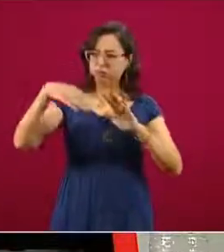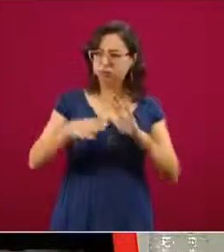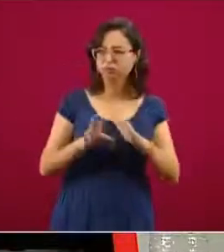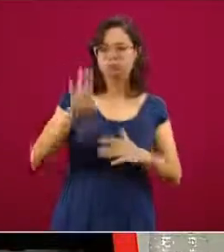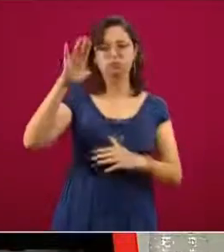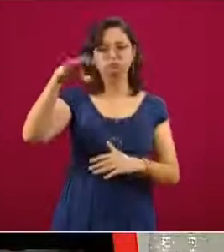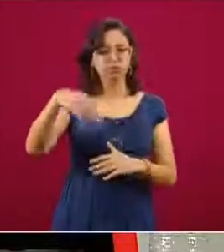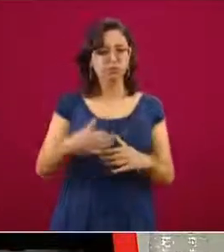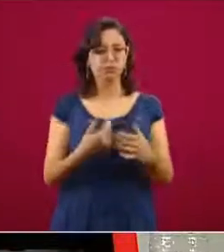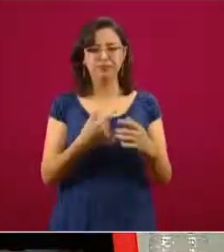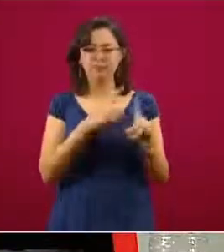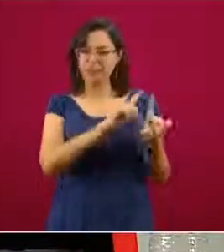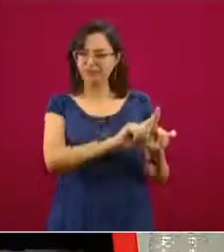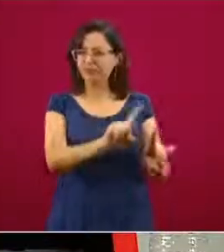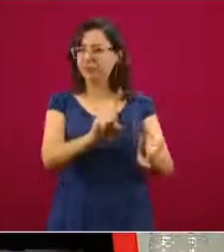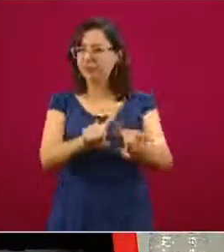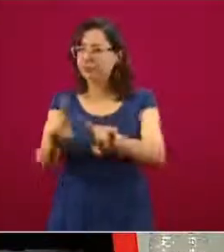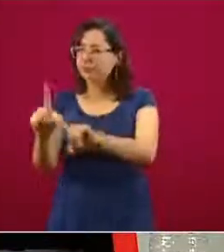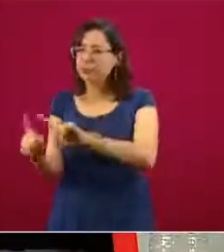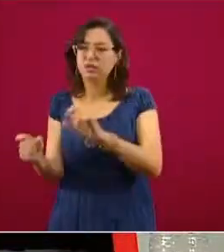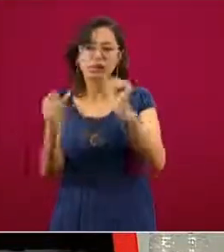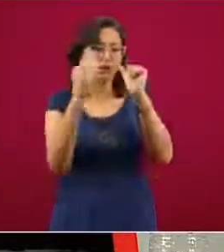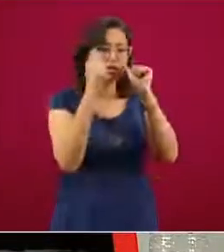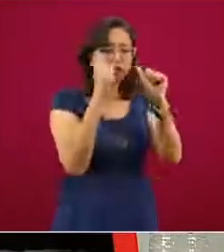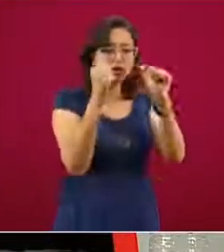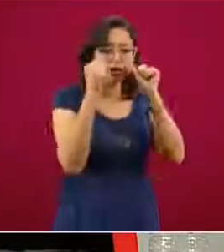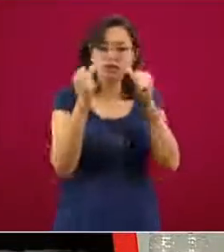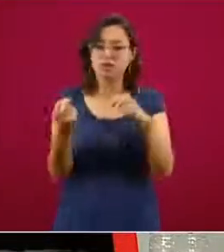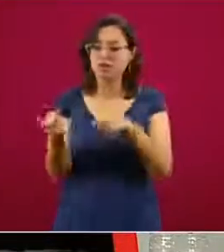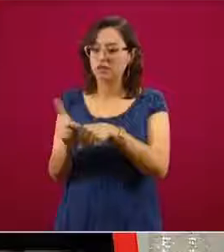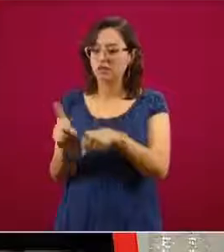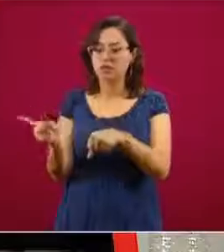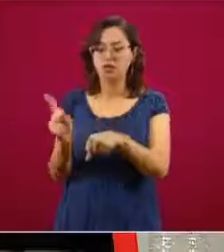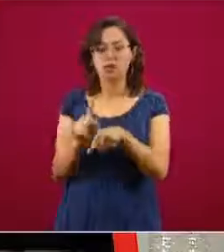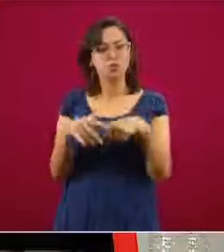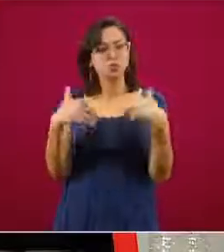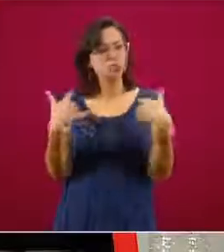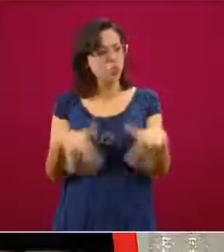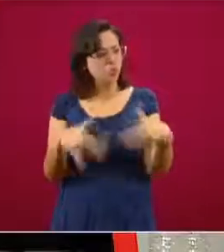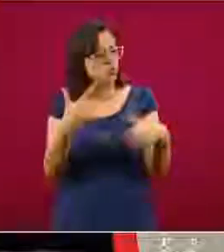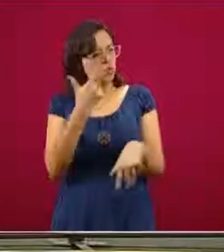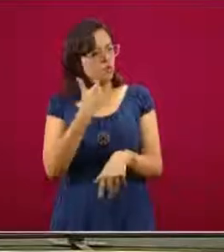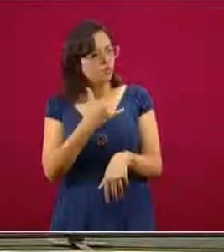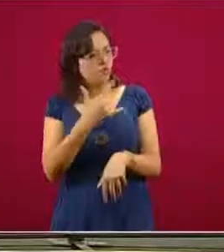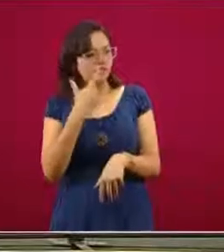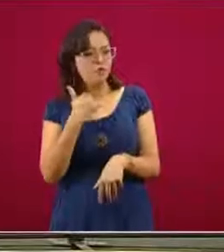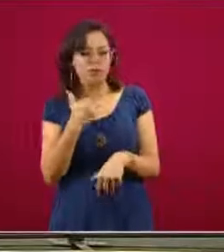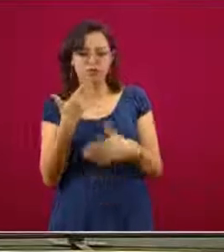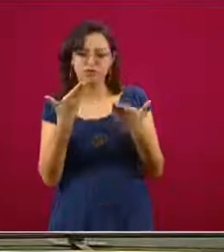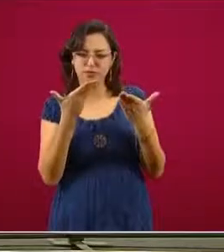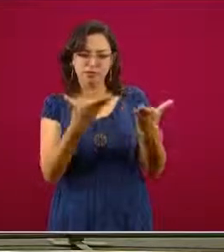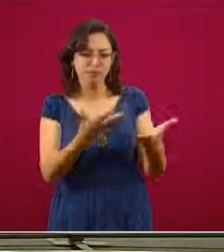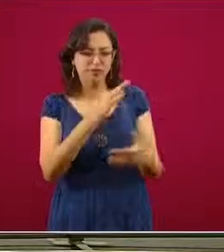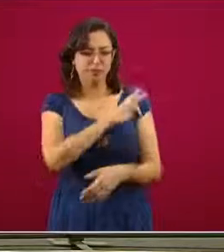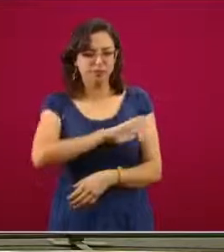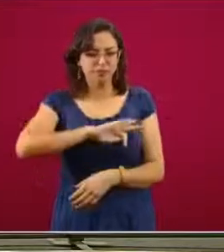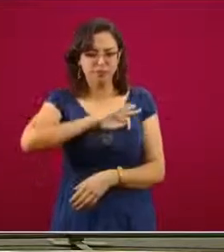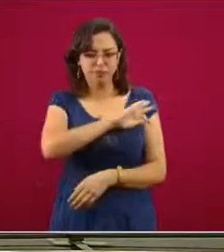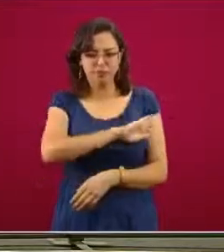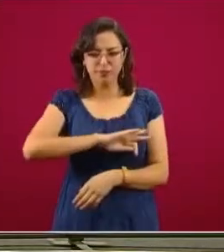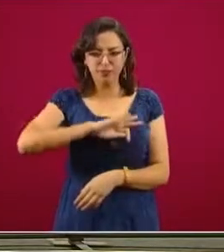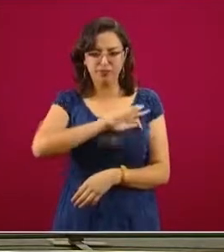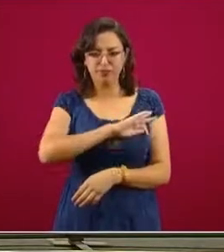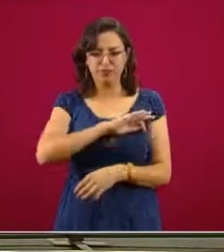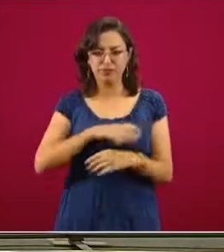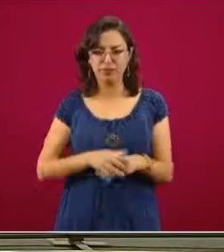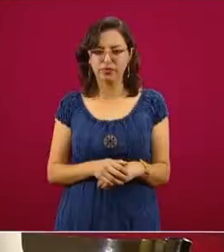diferentes elementos de lo que va ocurriendo día con día. Creo que es un gran esfuerzo, yo lo quiero felicitar. Y hoy llegamos a